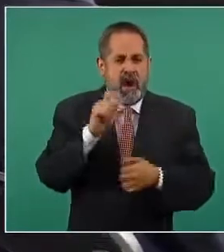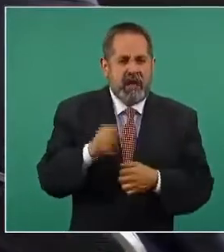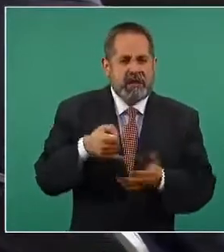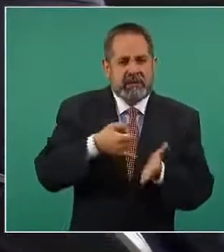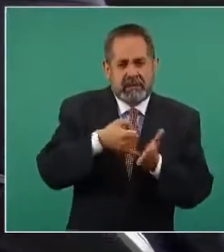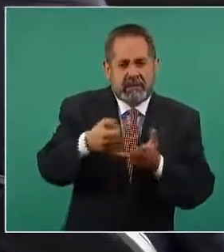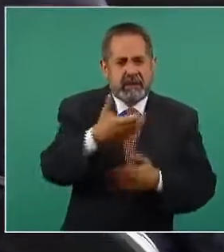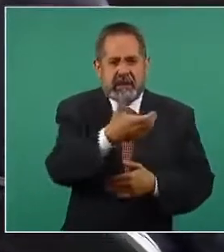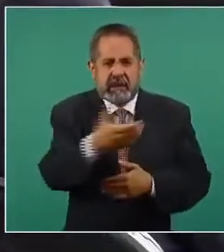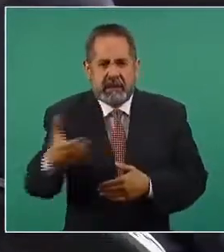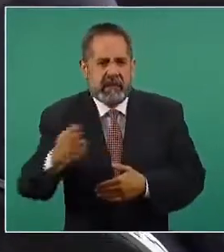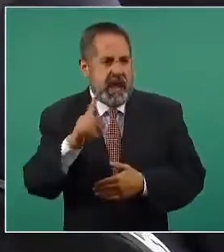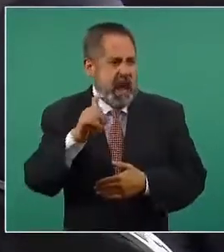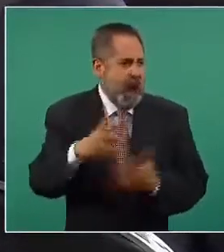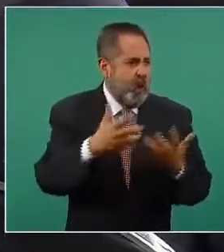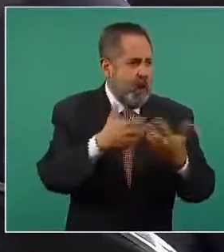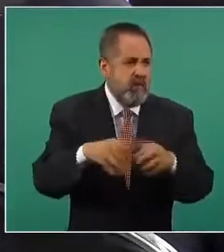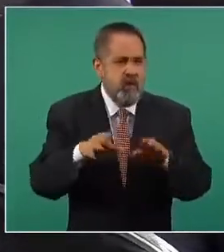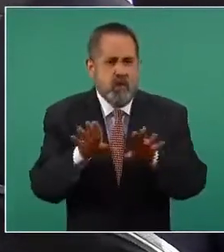agricultura,